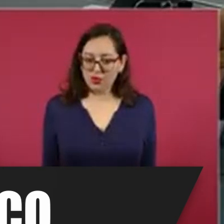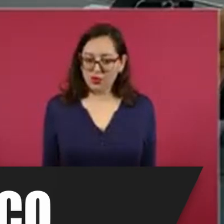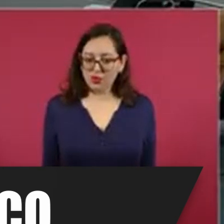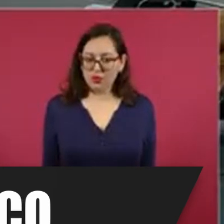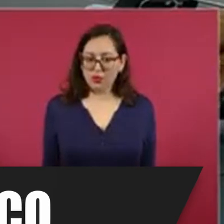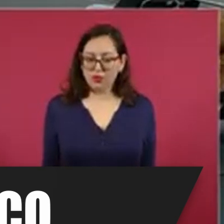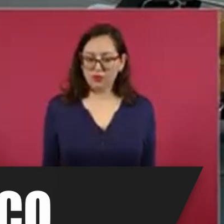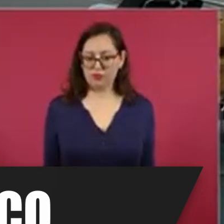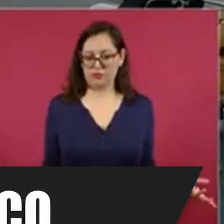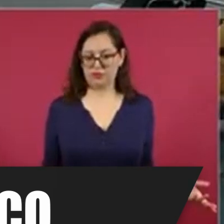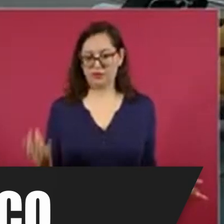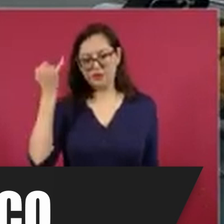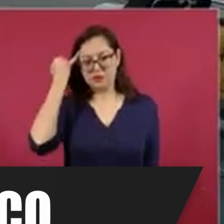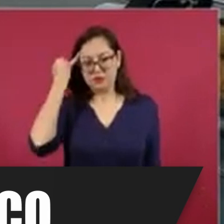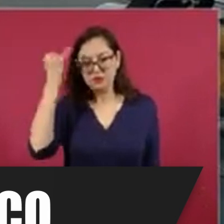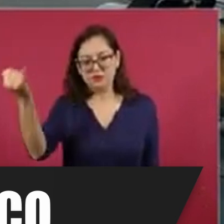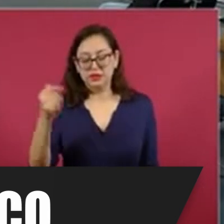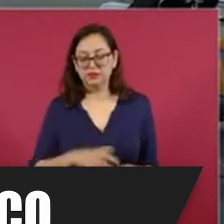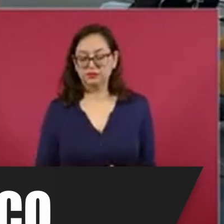Imagínense que se lleven grava